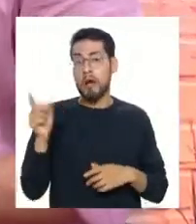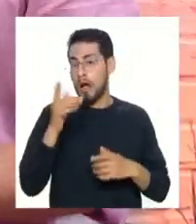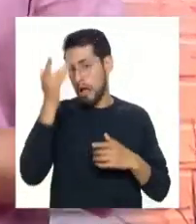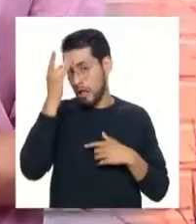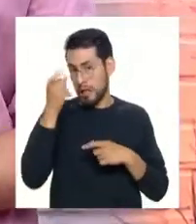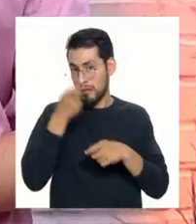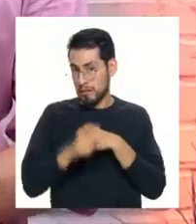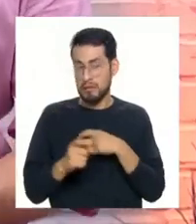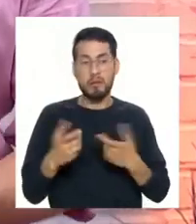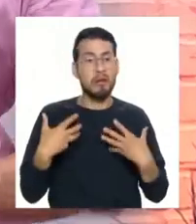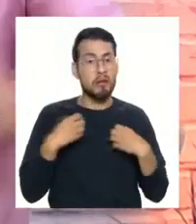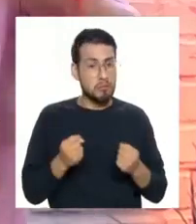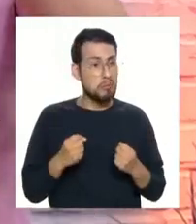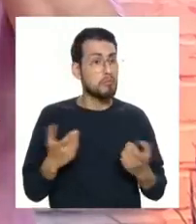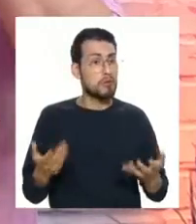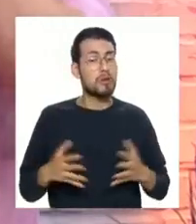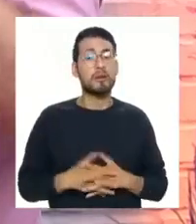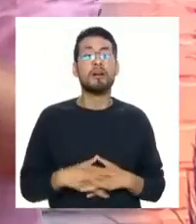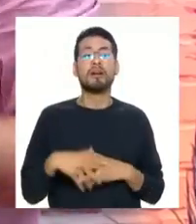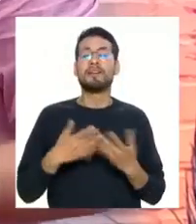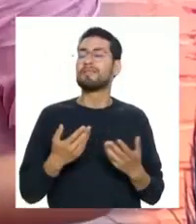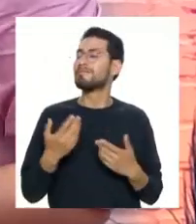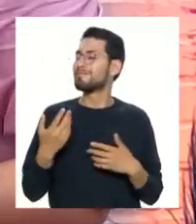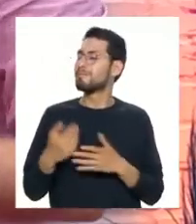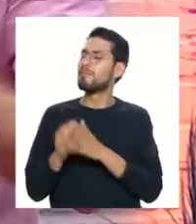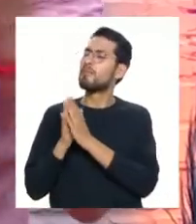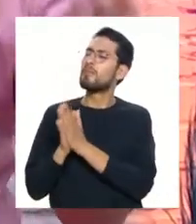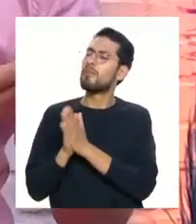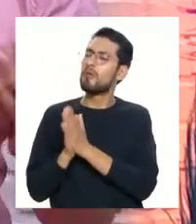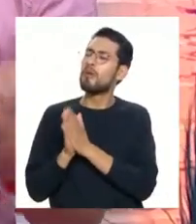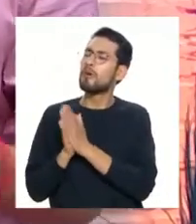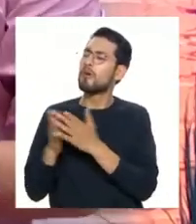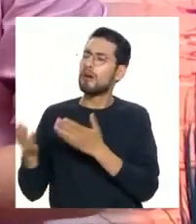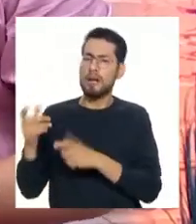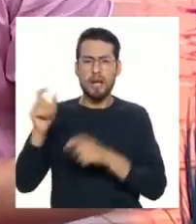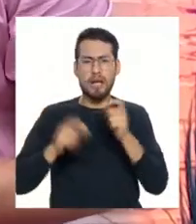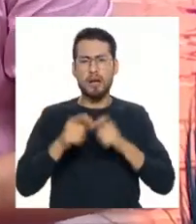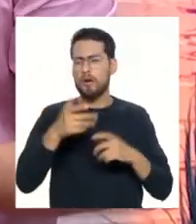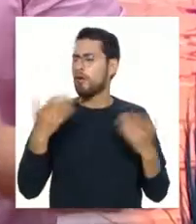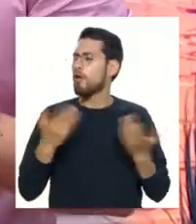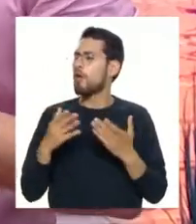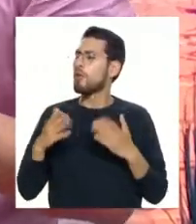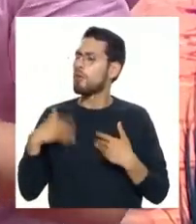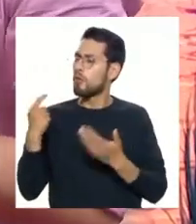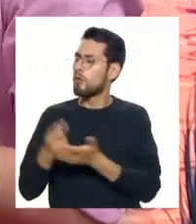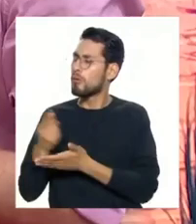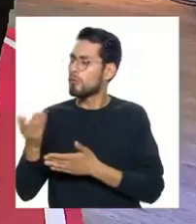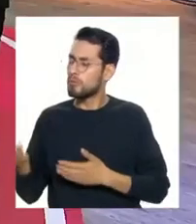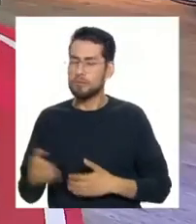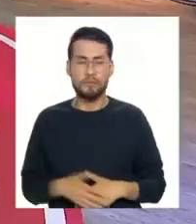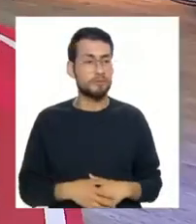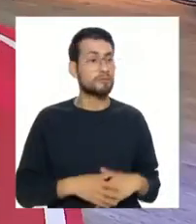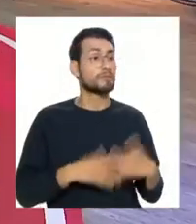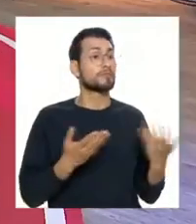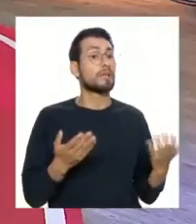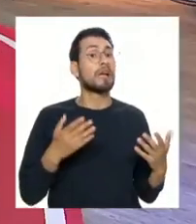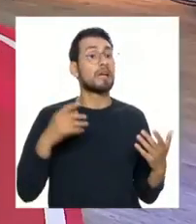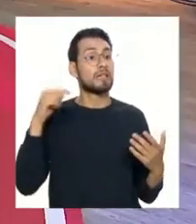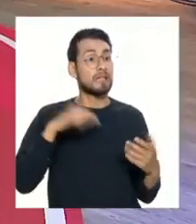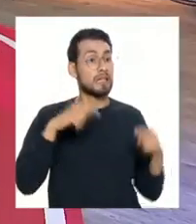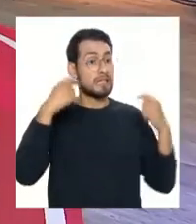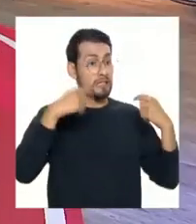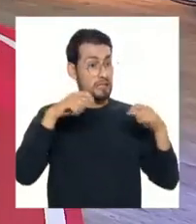tampoco en nada para la salud de nuestros engreídos. Por favor, mencionan a la gente dónde pueden adquirir estos productos. Nosotros estamos